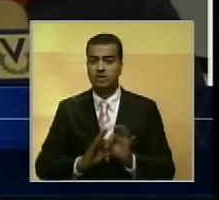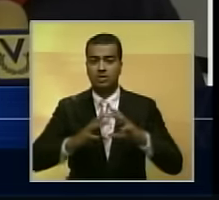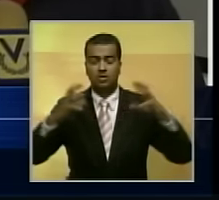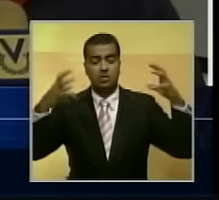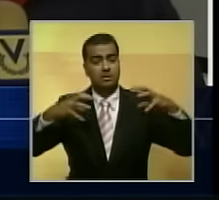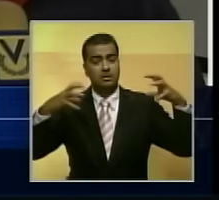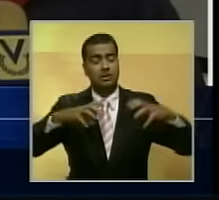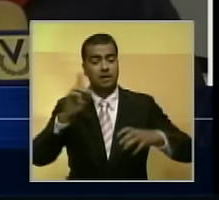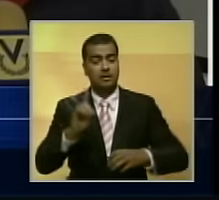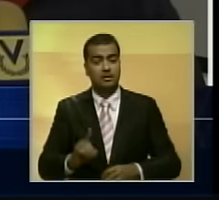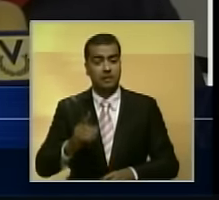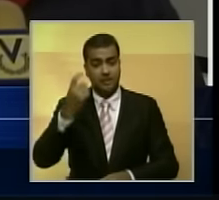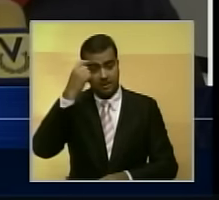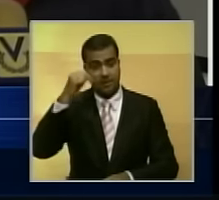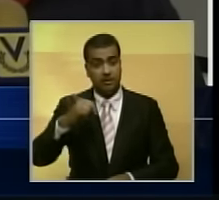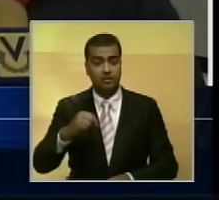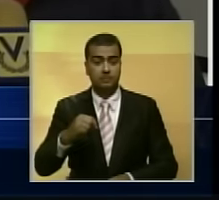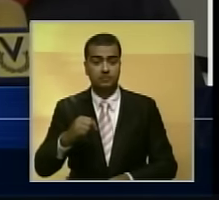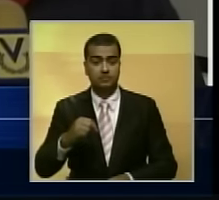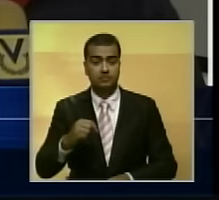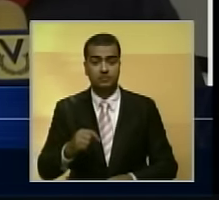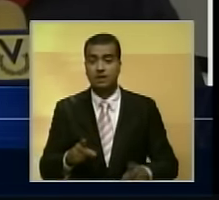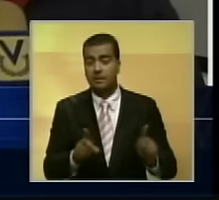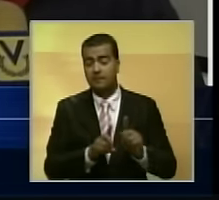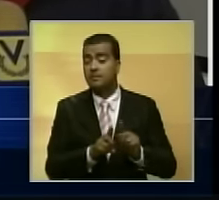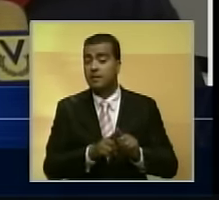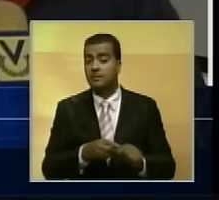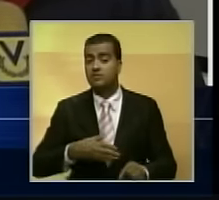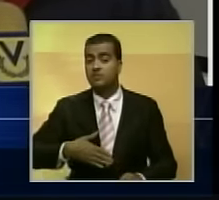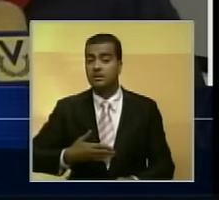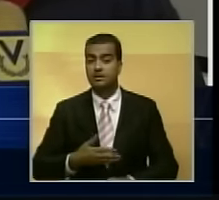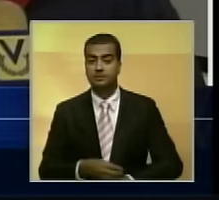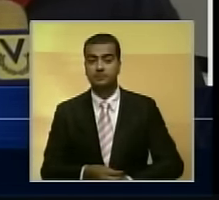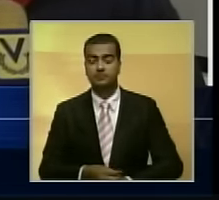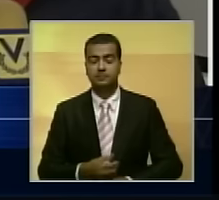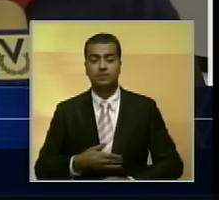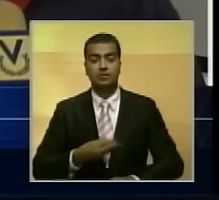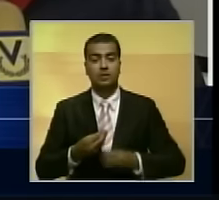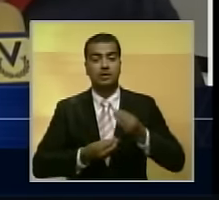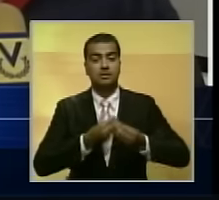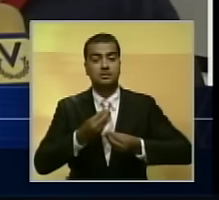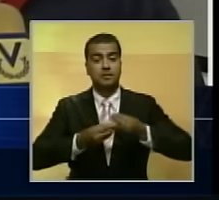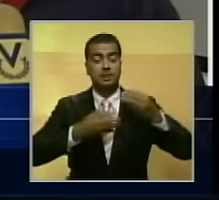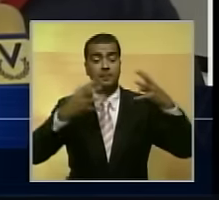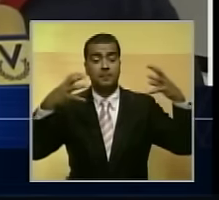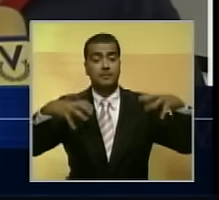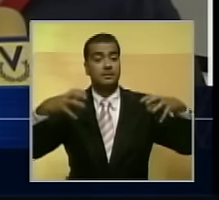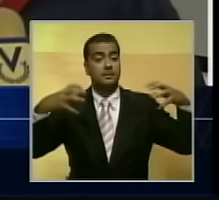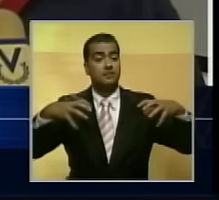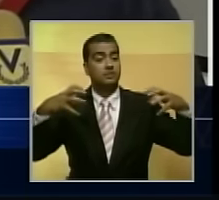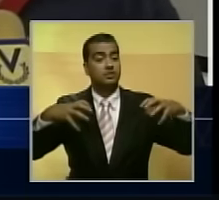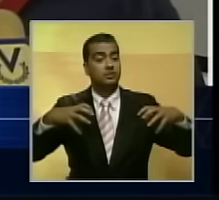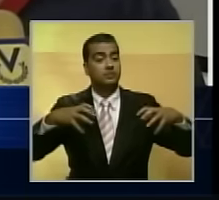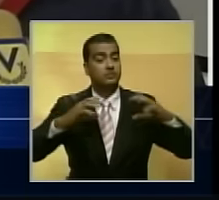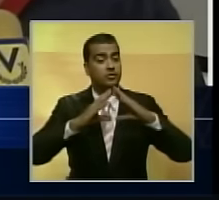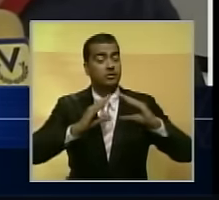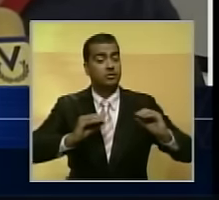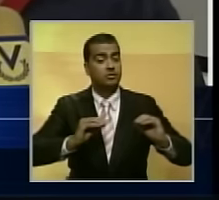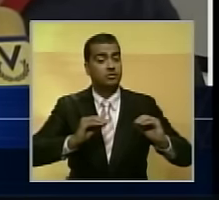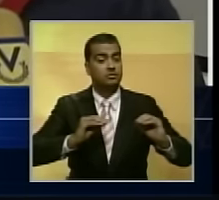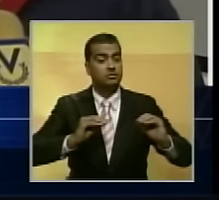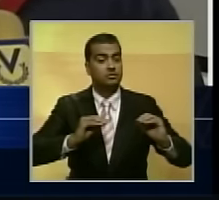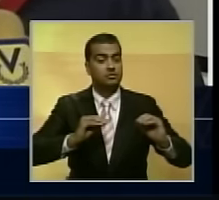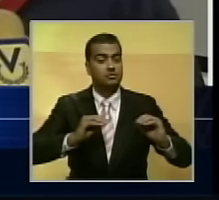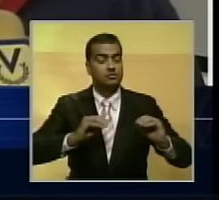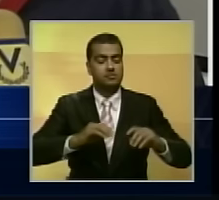eléctricas. Para el día de hoy existe la misma posibilidad, se pueden generar precipitaciones, especialmente en áreas de